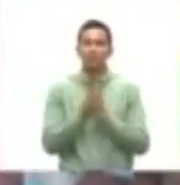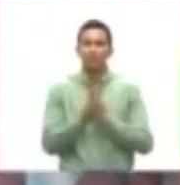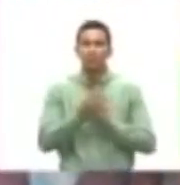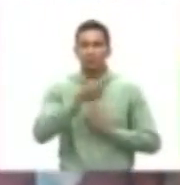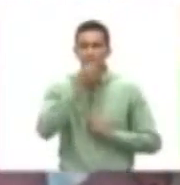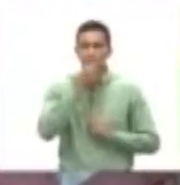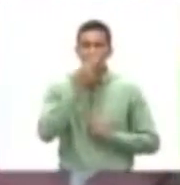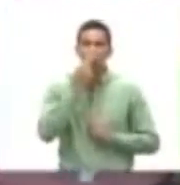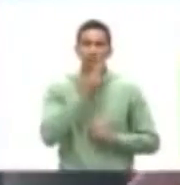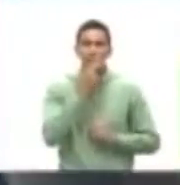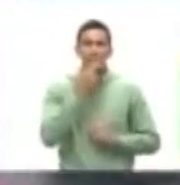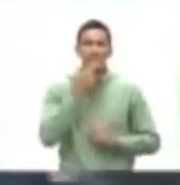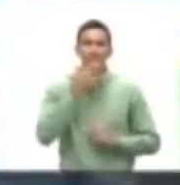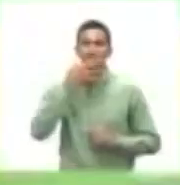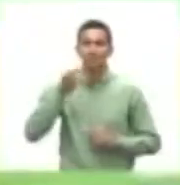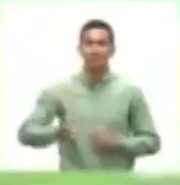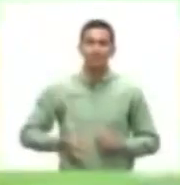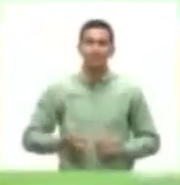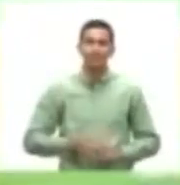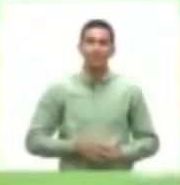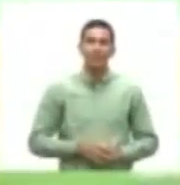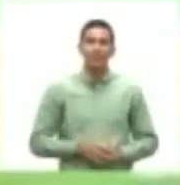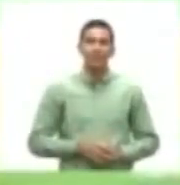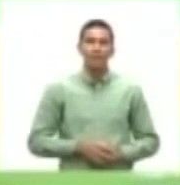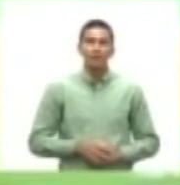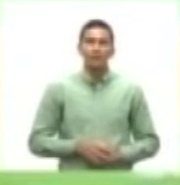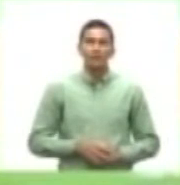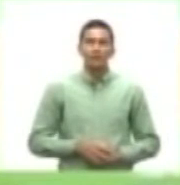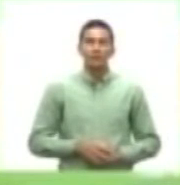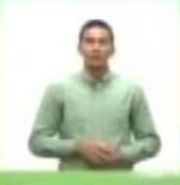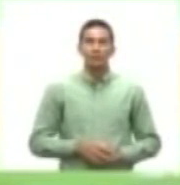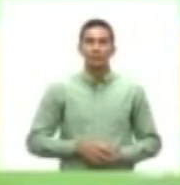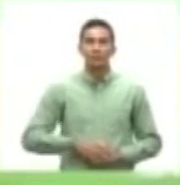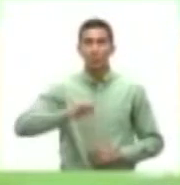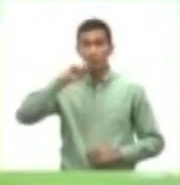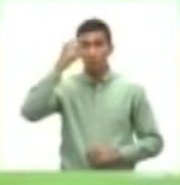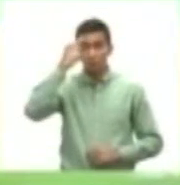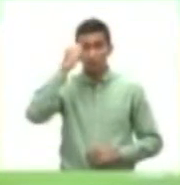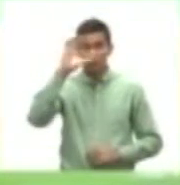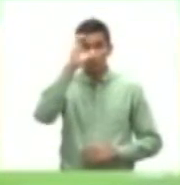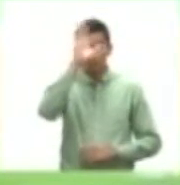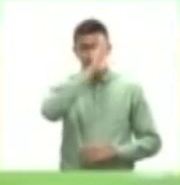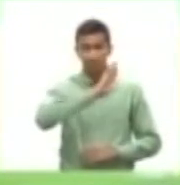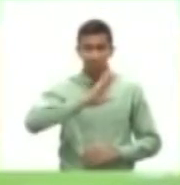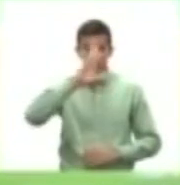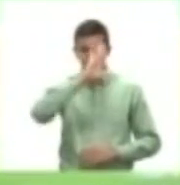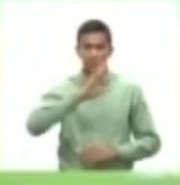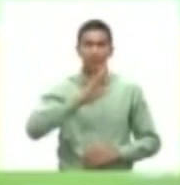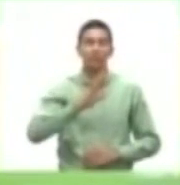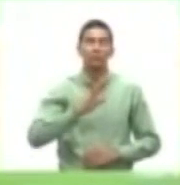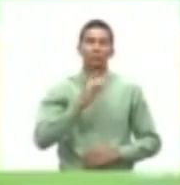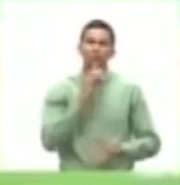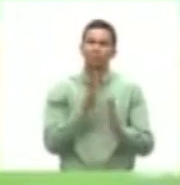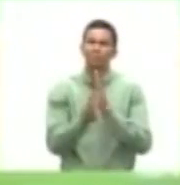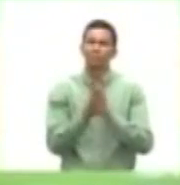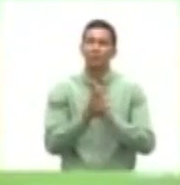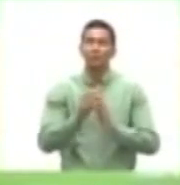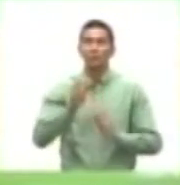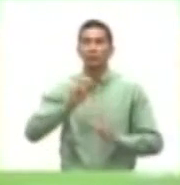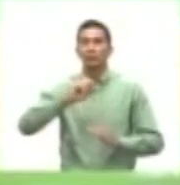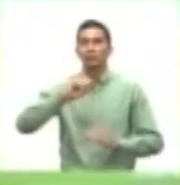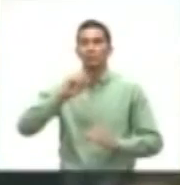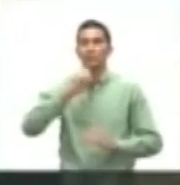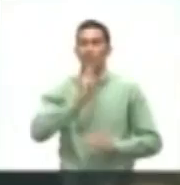un compromiso con la verdad. Bien, y el gobierno colombiano informó que el viceministro del Interior de Bolivia fue asesinado luego de tener más